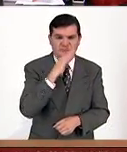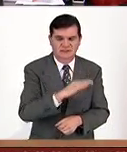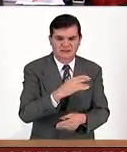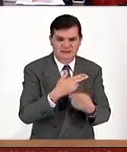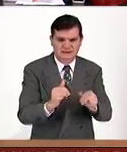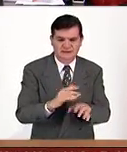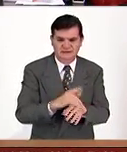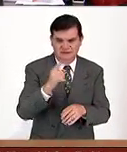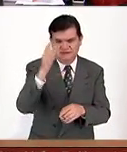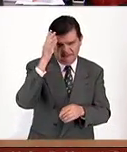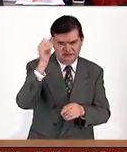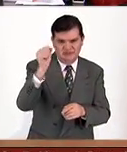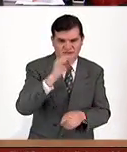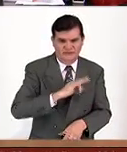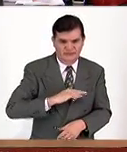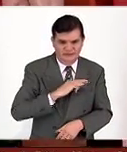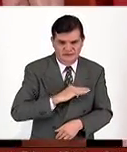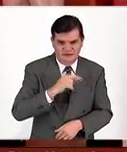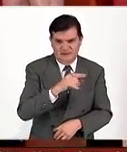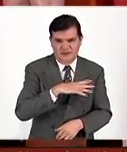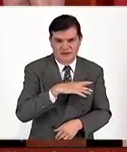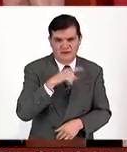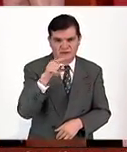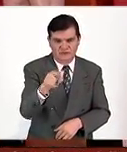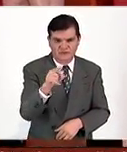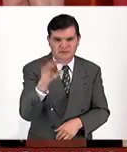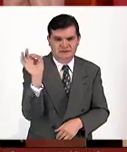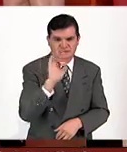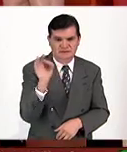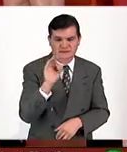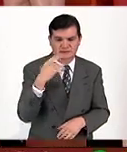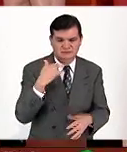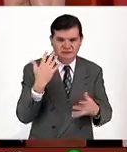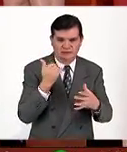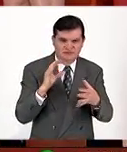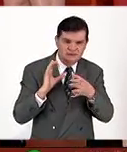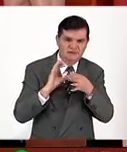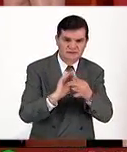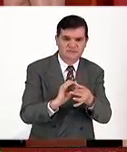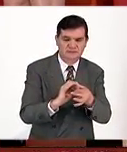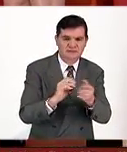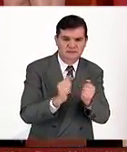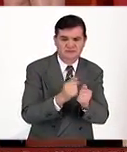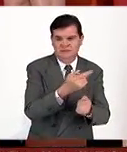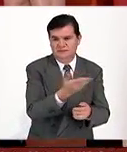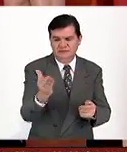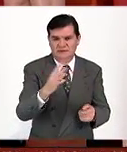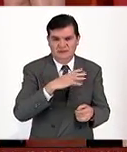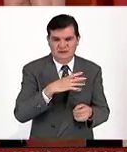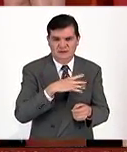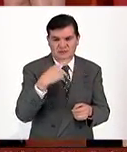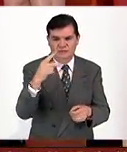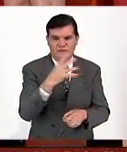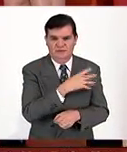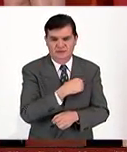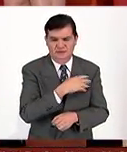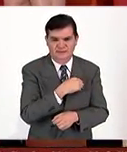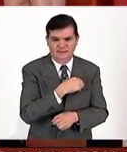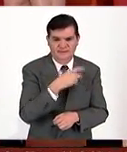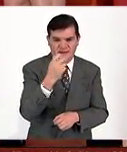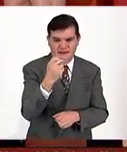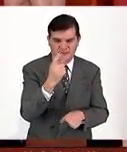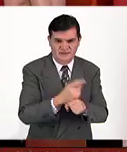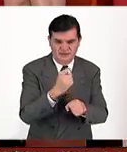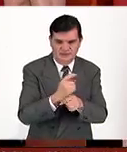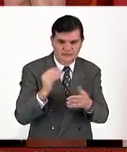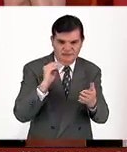nada. ¿Qué concepto de felicidad tienes tú que probablemente no coincida con el que tenga tu hijo? Ese es el